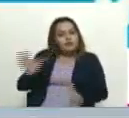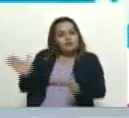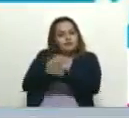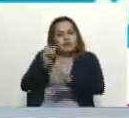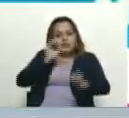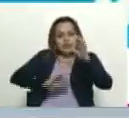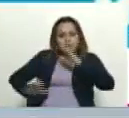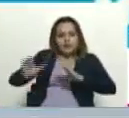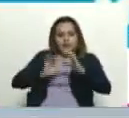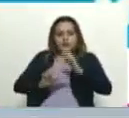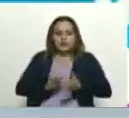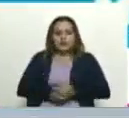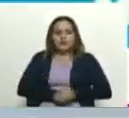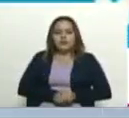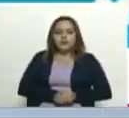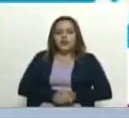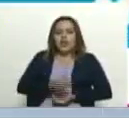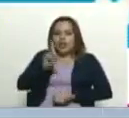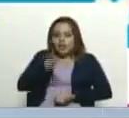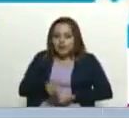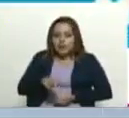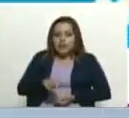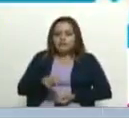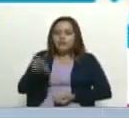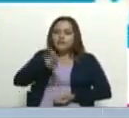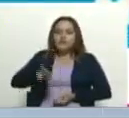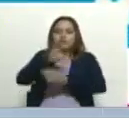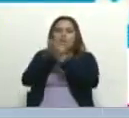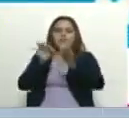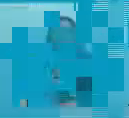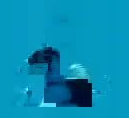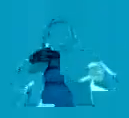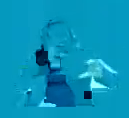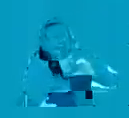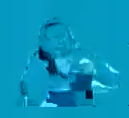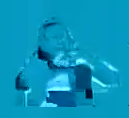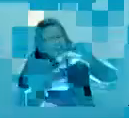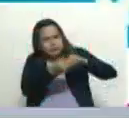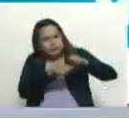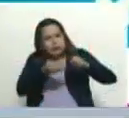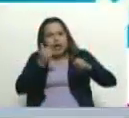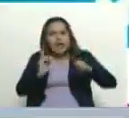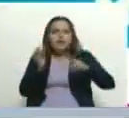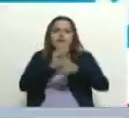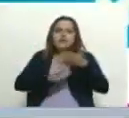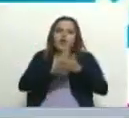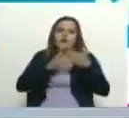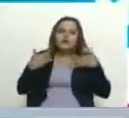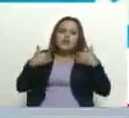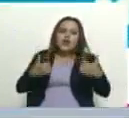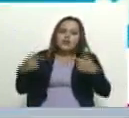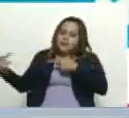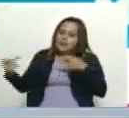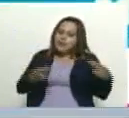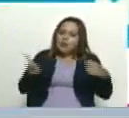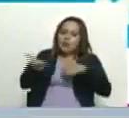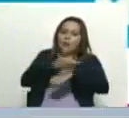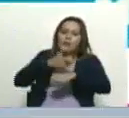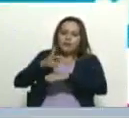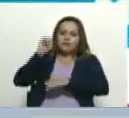científicos y de la aplicación de esta metodología de células madres para conseguir respuestas a la salud. Bienvenido, querido